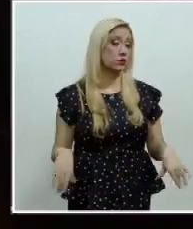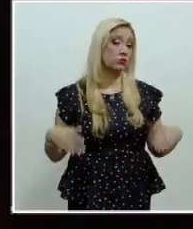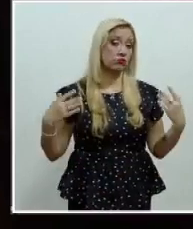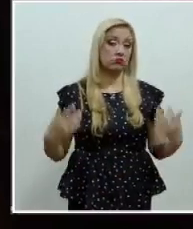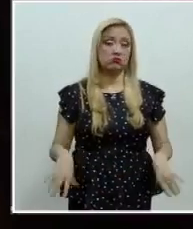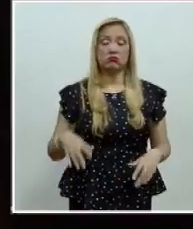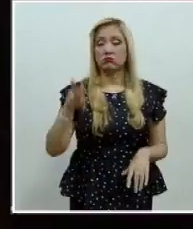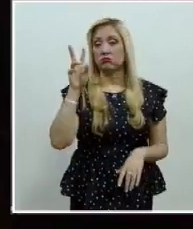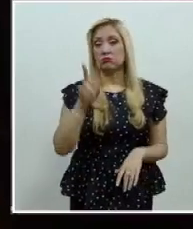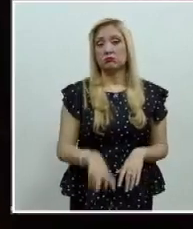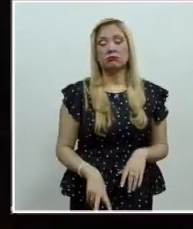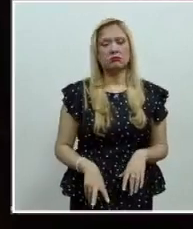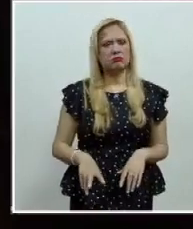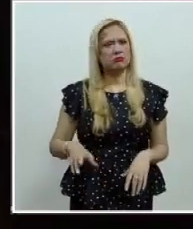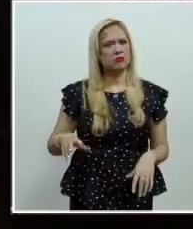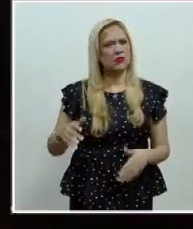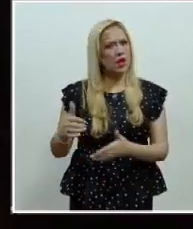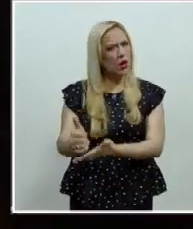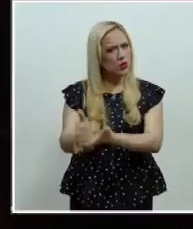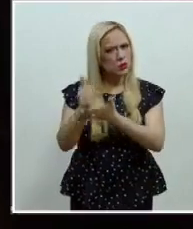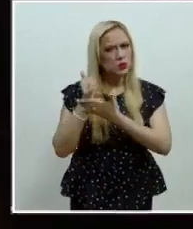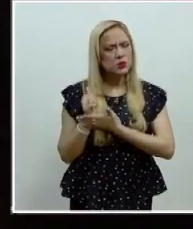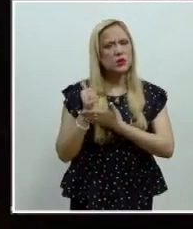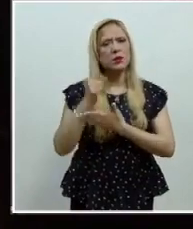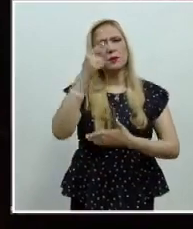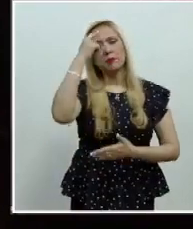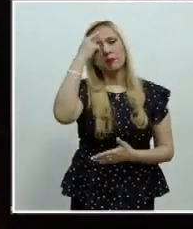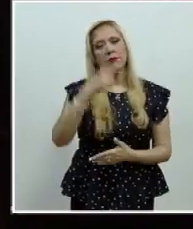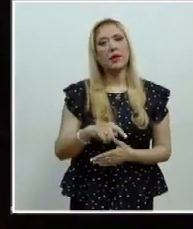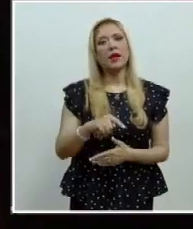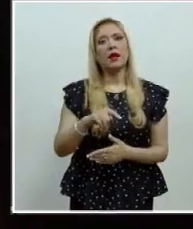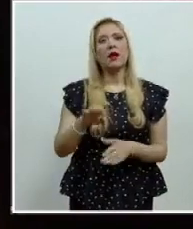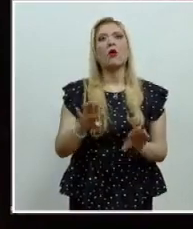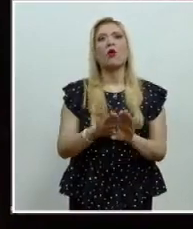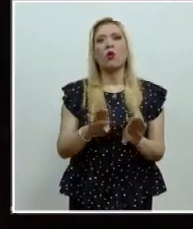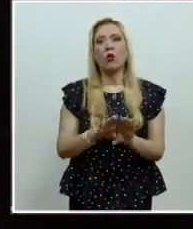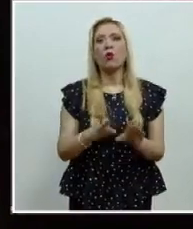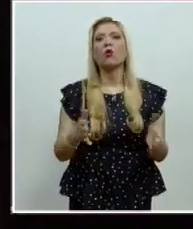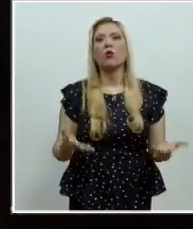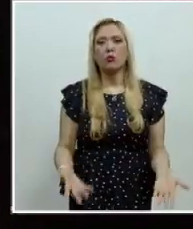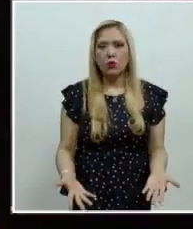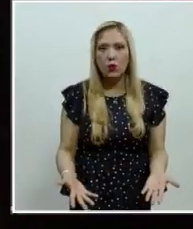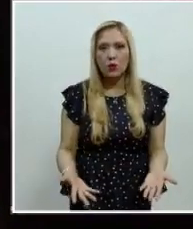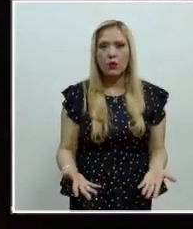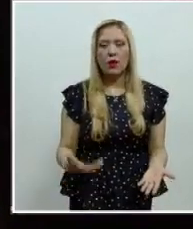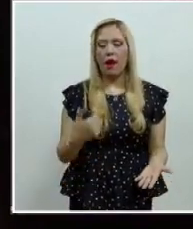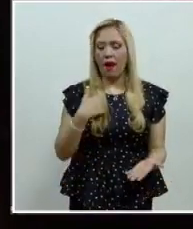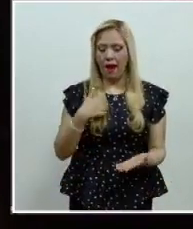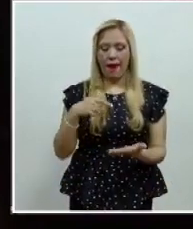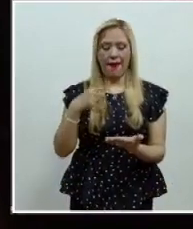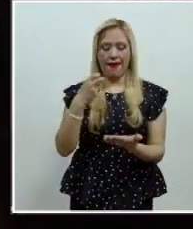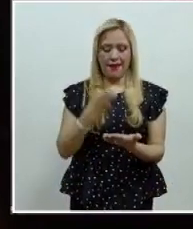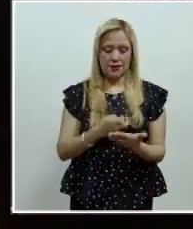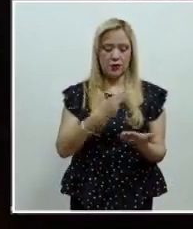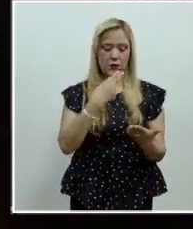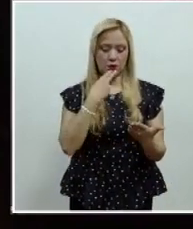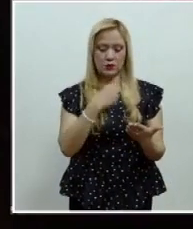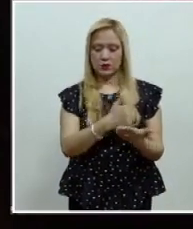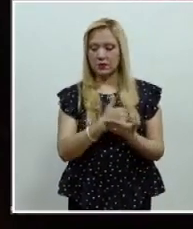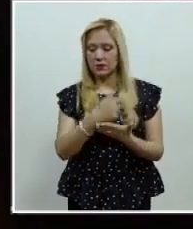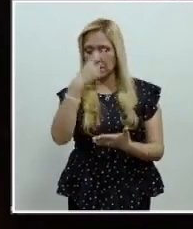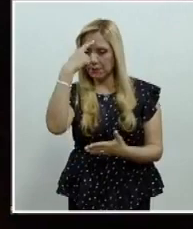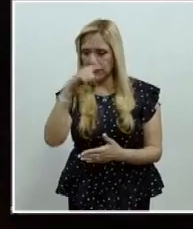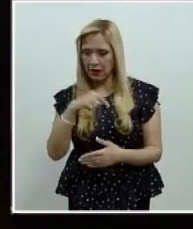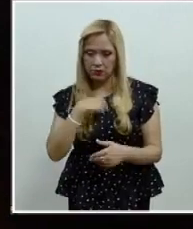una herramienta que se tiene que saber utilizar, ¿sí? Y tiene que ser transversal desde